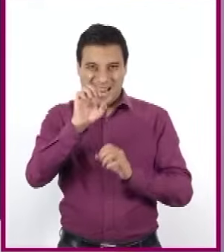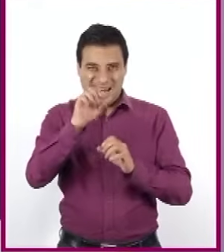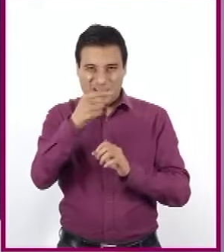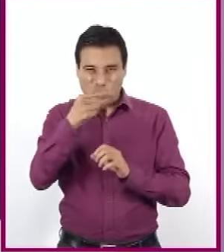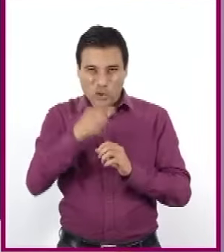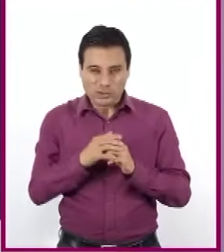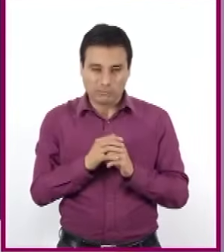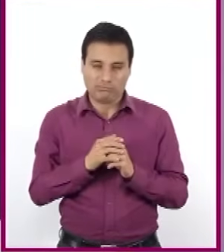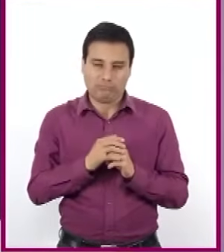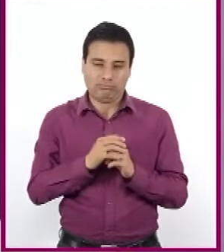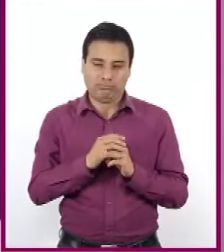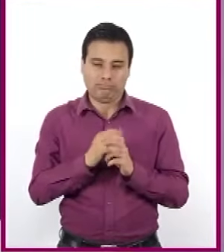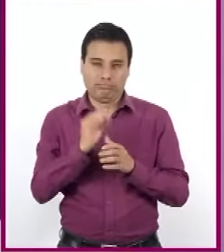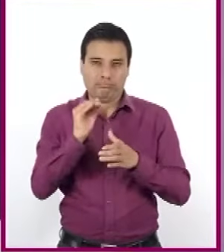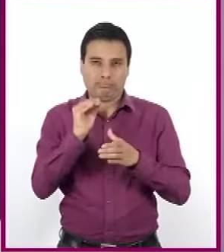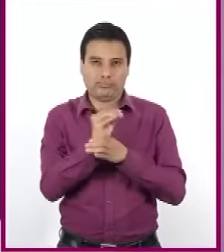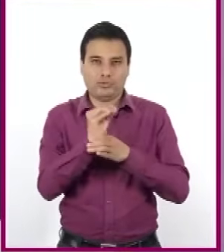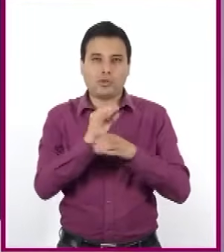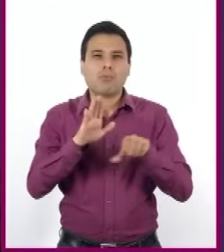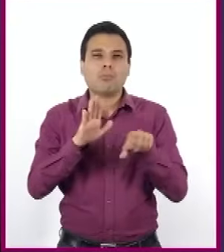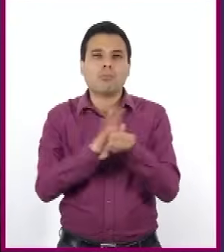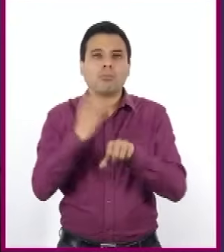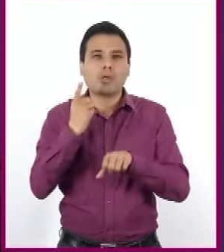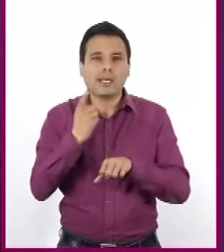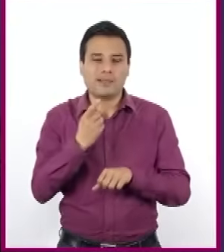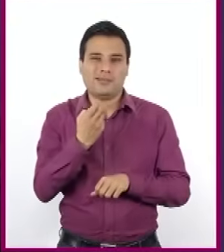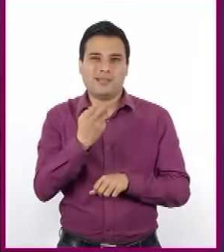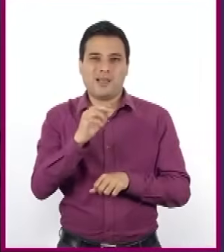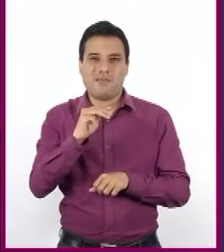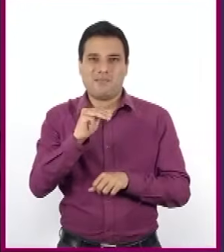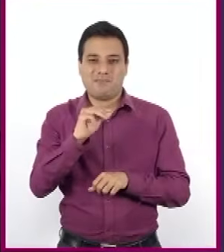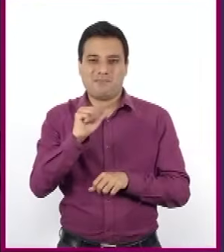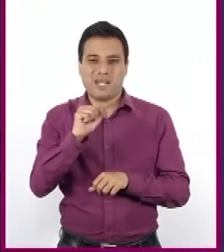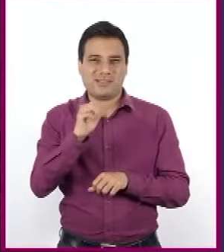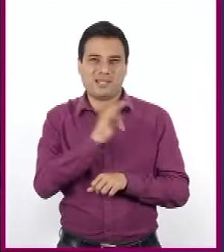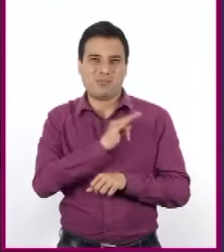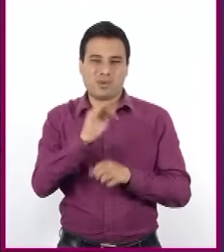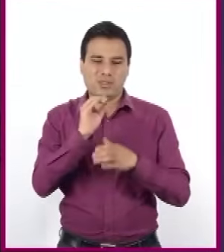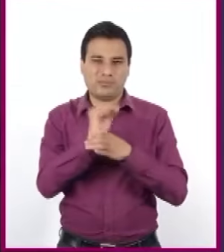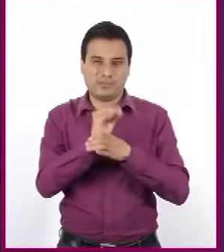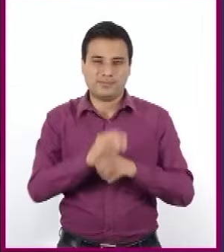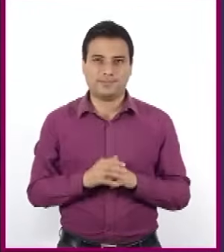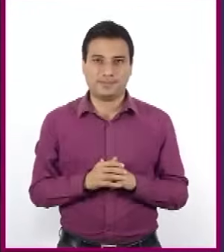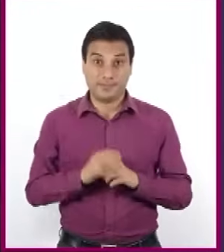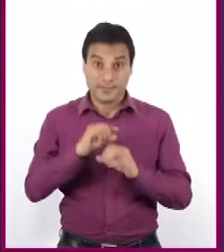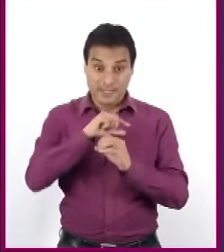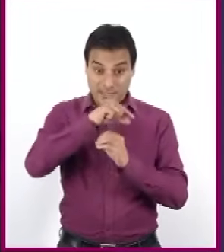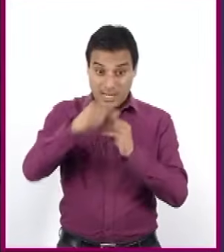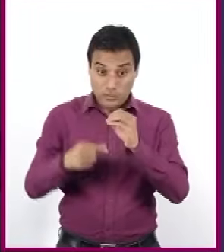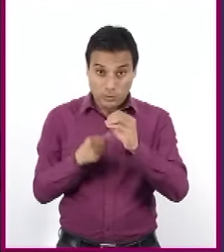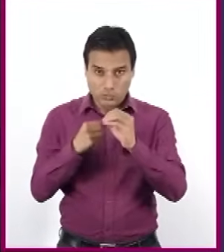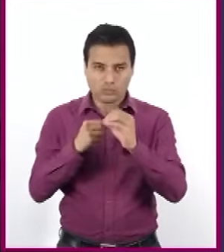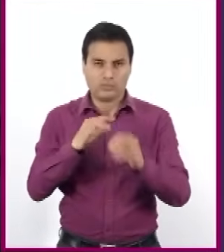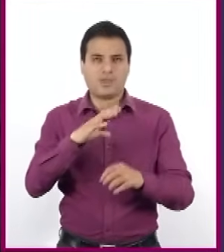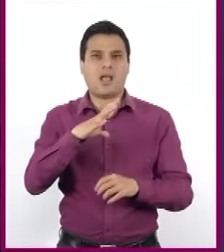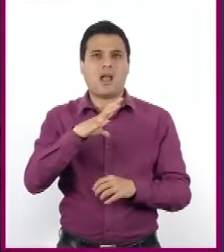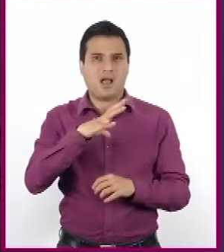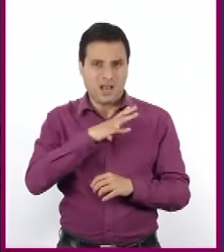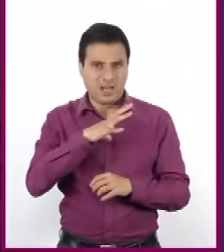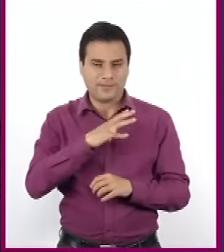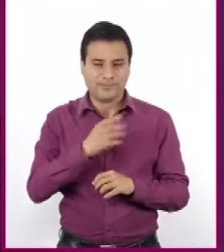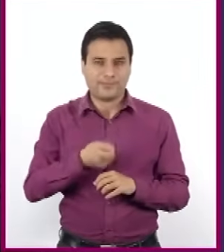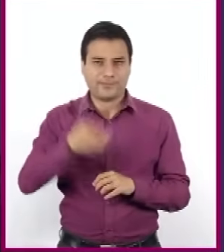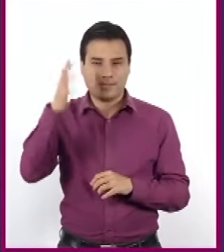su masa es prácticamente despreciable. Los átomos de un elemento pueden presentarse en la naturaleza como